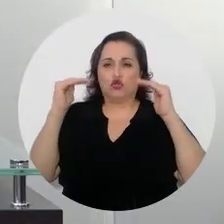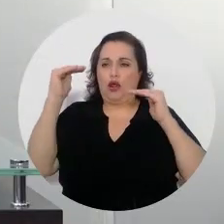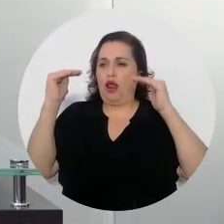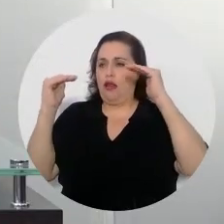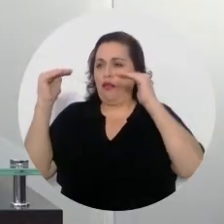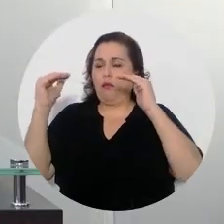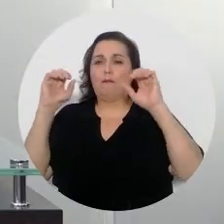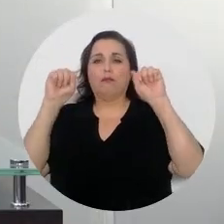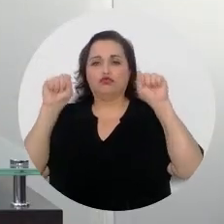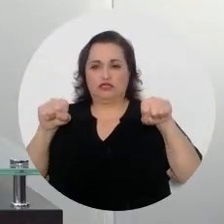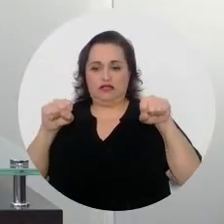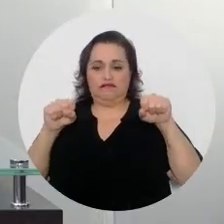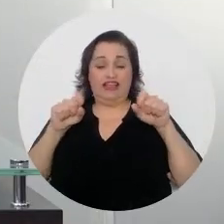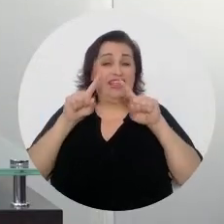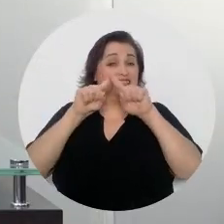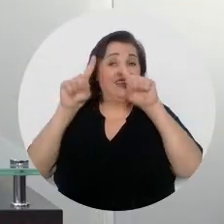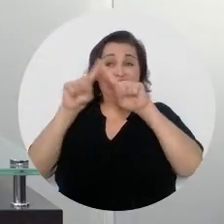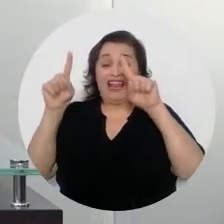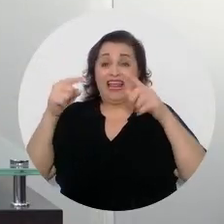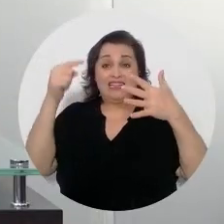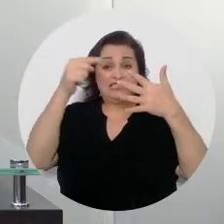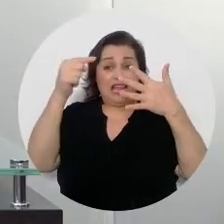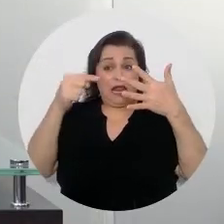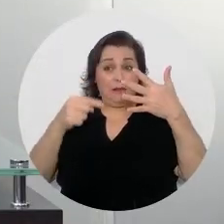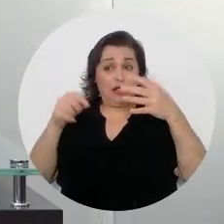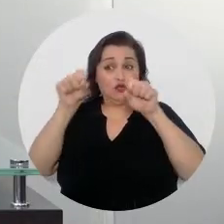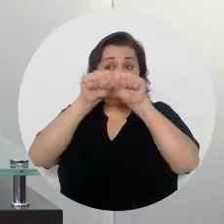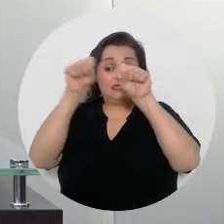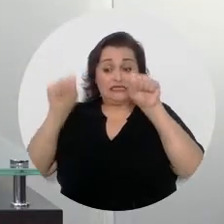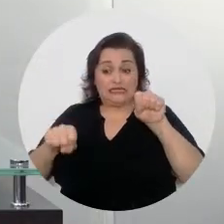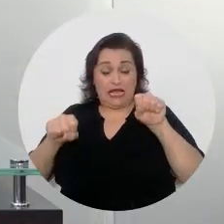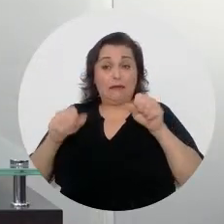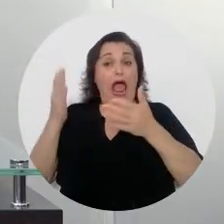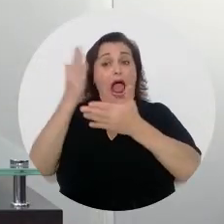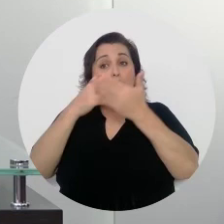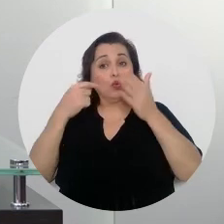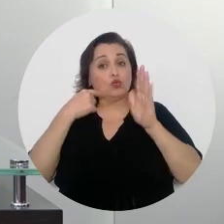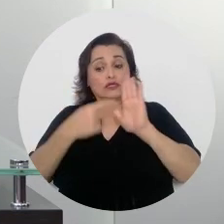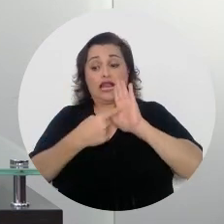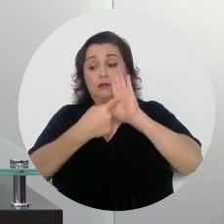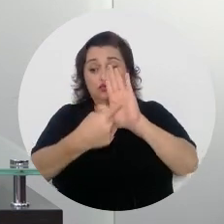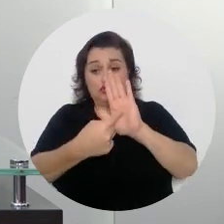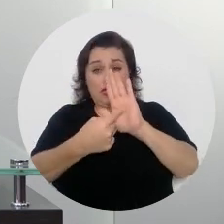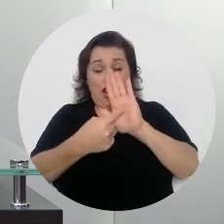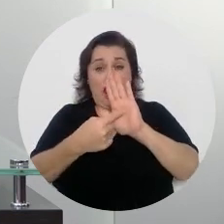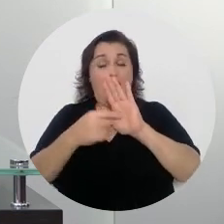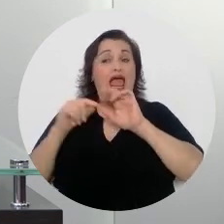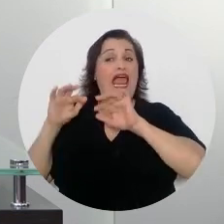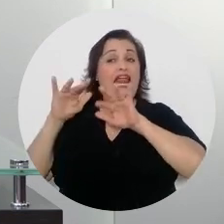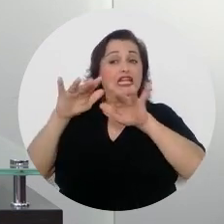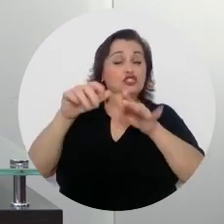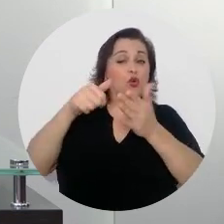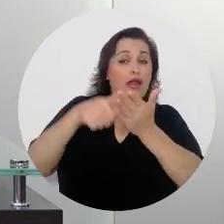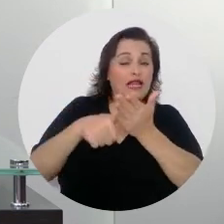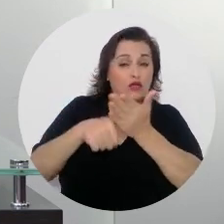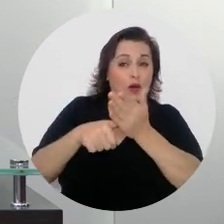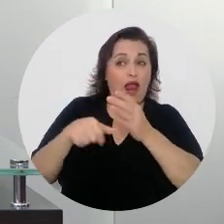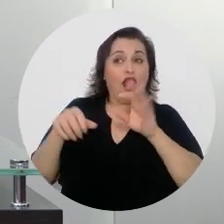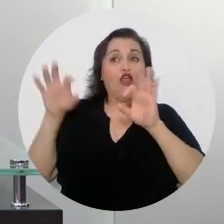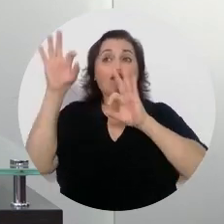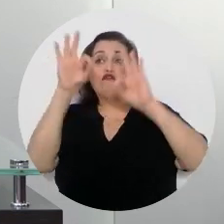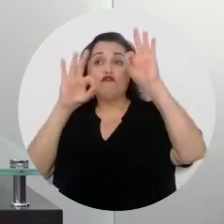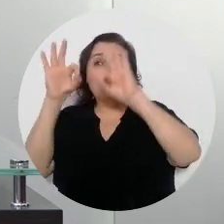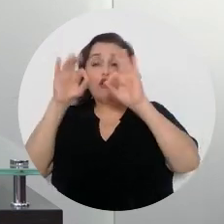posible. Es decir, que los diferentes elementos del sistema, algunos que les presenté, como la circunscripción electoral,